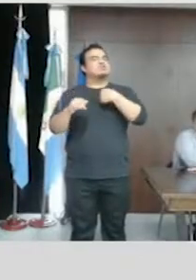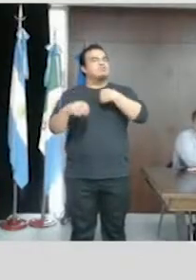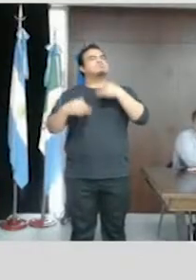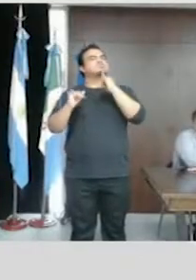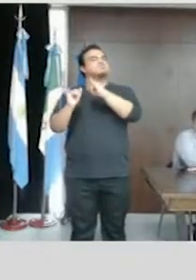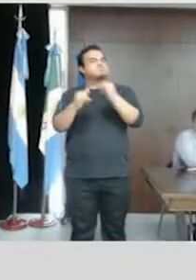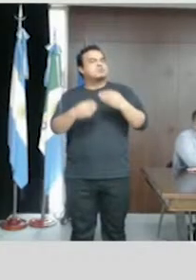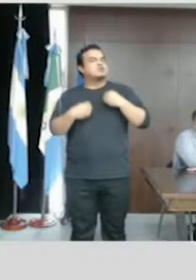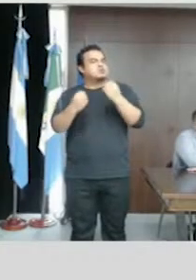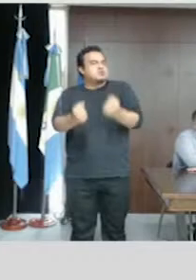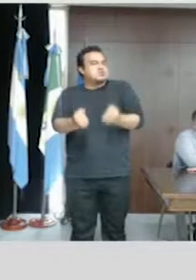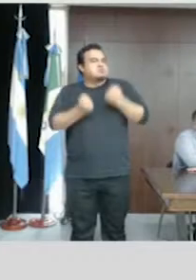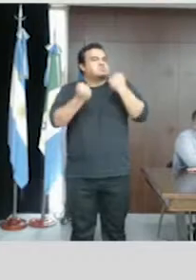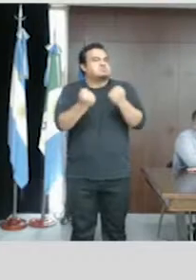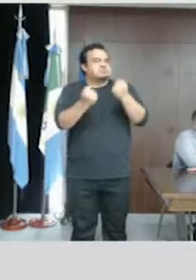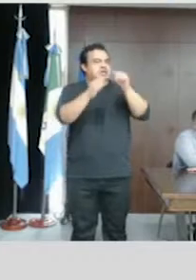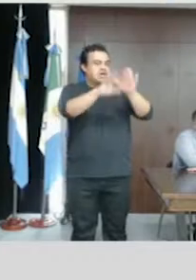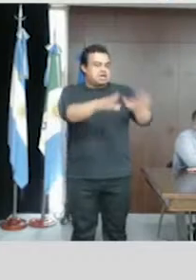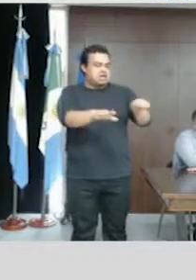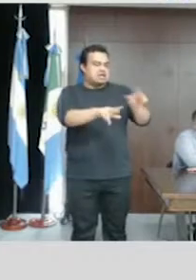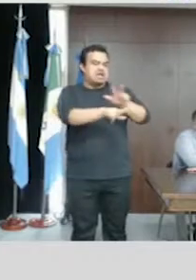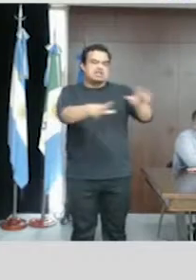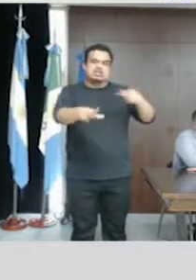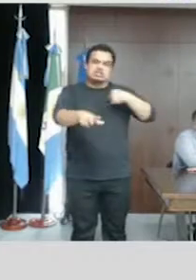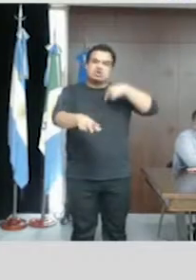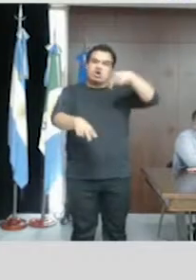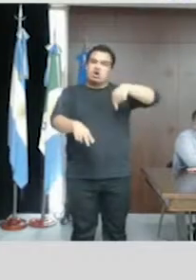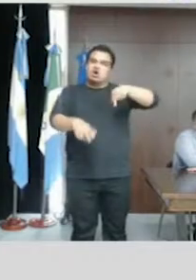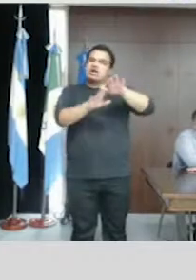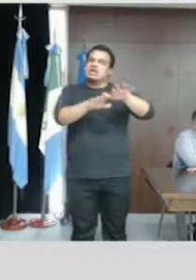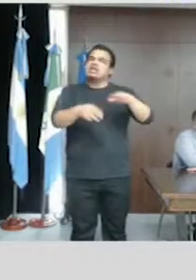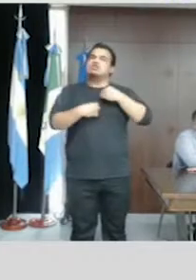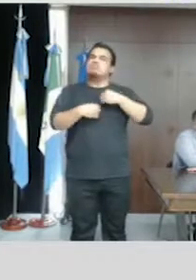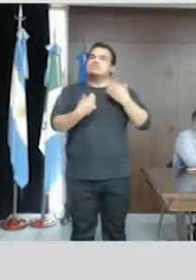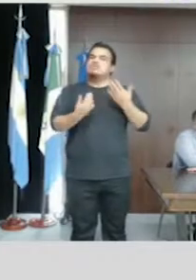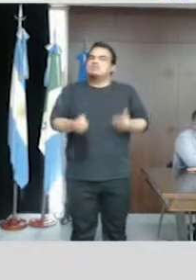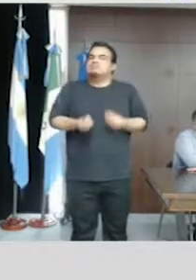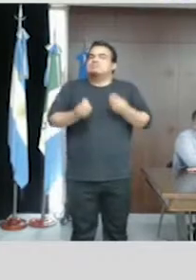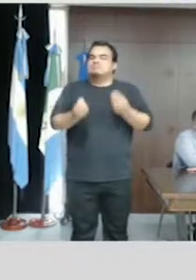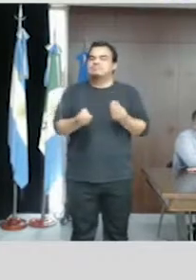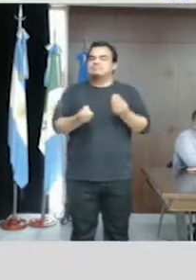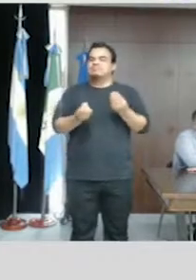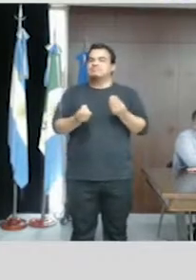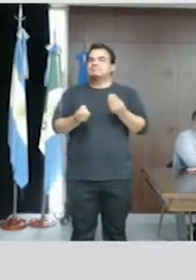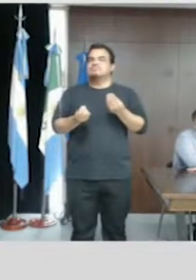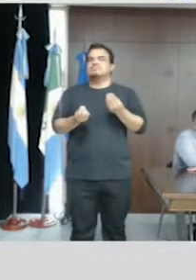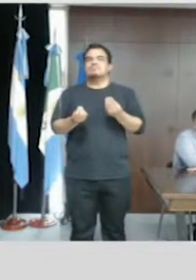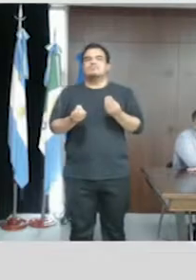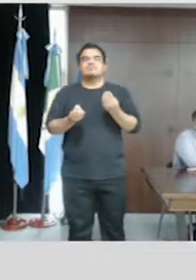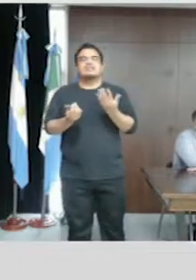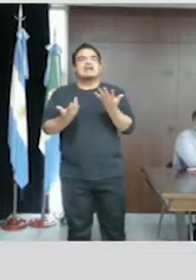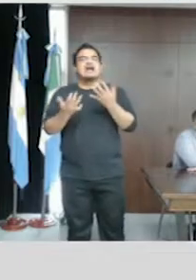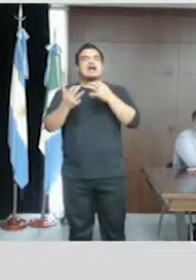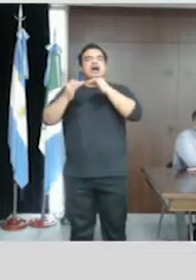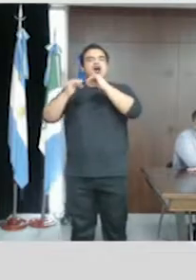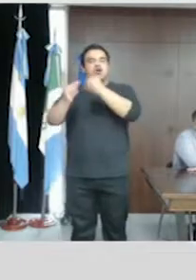si hubiera algún niño, díganme si dicen, yo me siento niño hoy. ¿Por qué vamos a decir que me siento joven si no es un sentir?